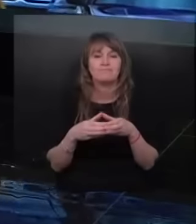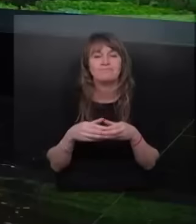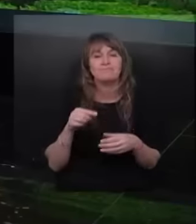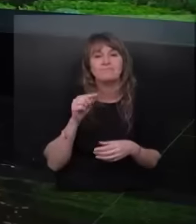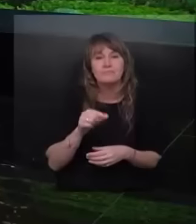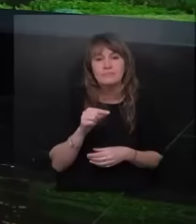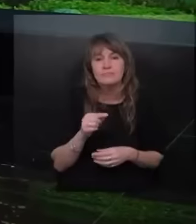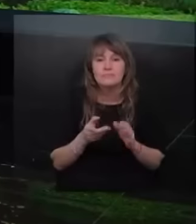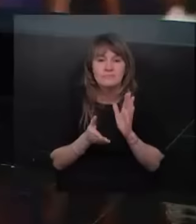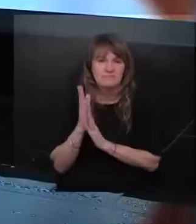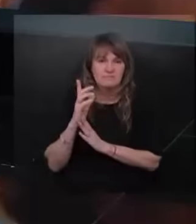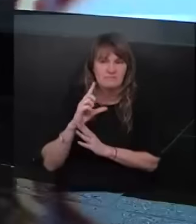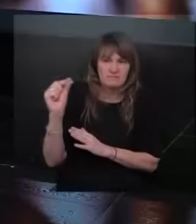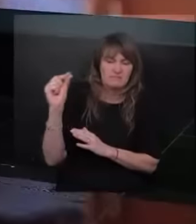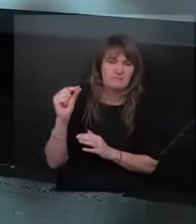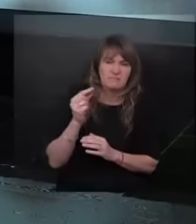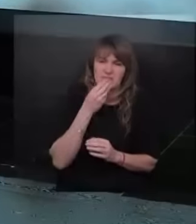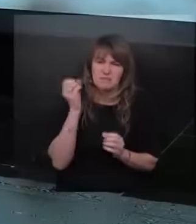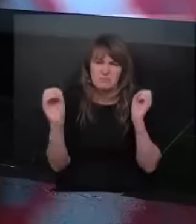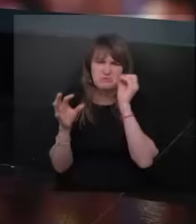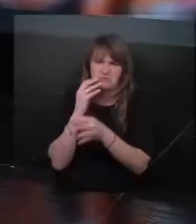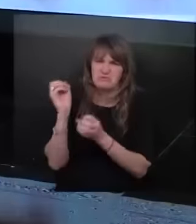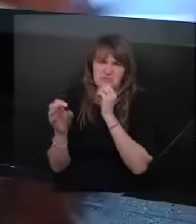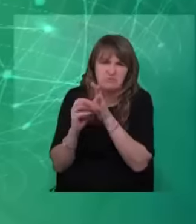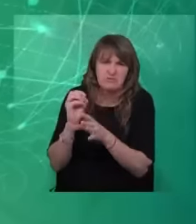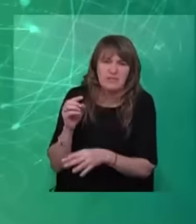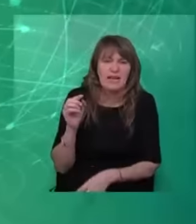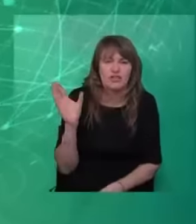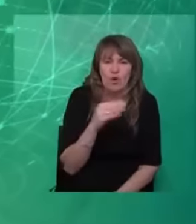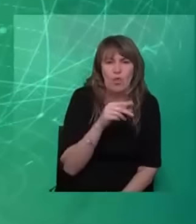intempestiva le dijeron de todo menos que era bonita